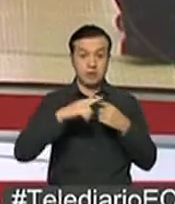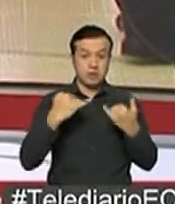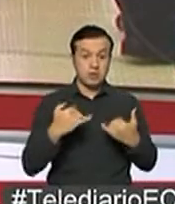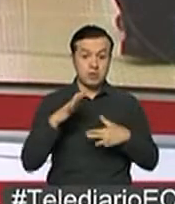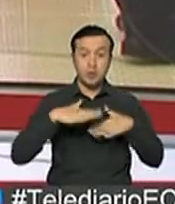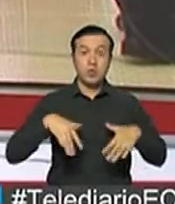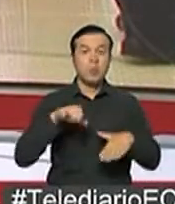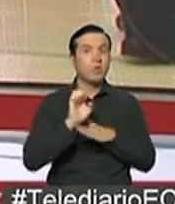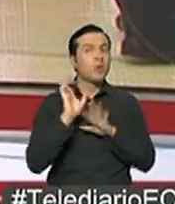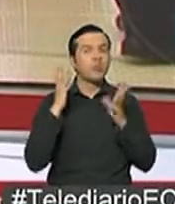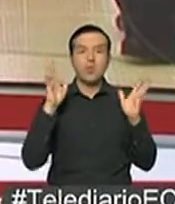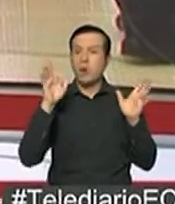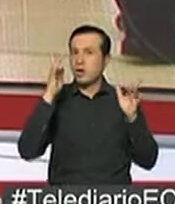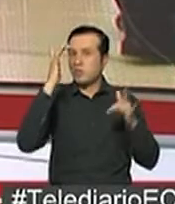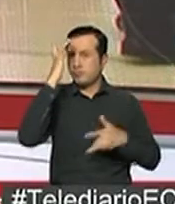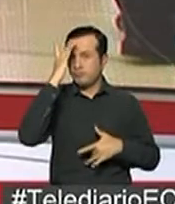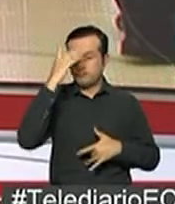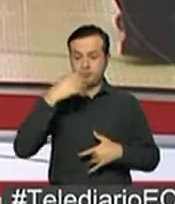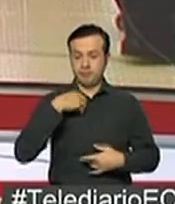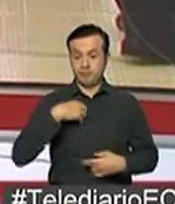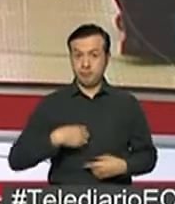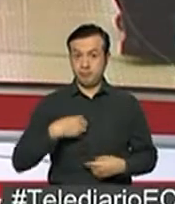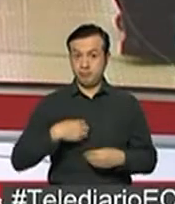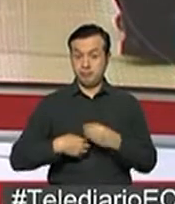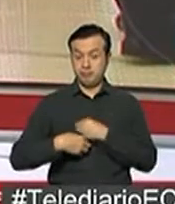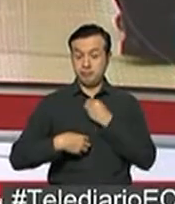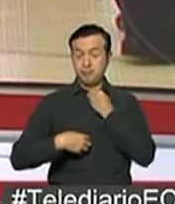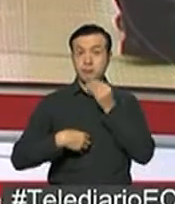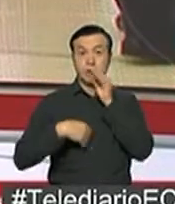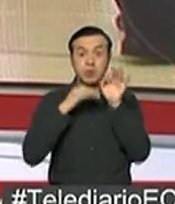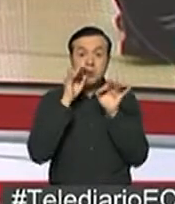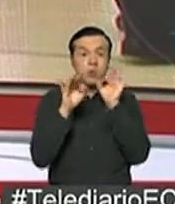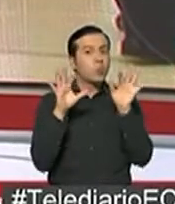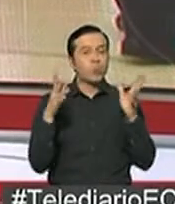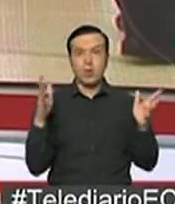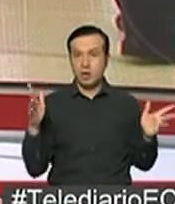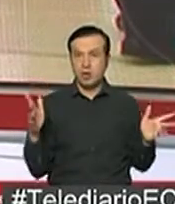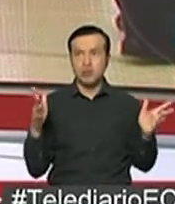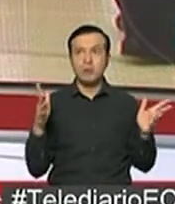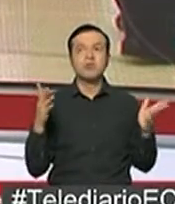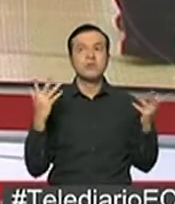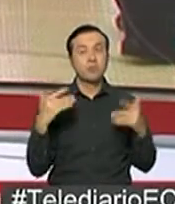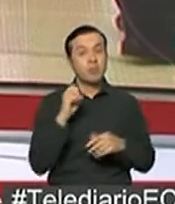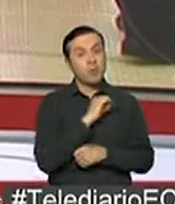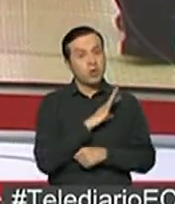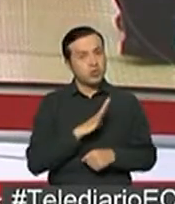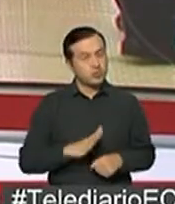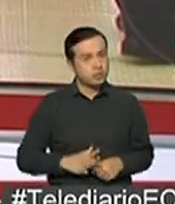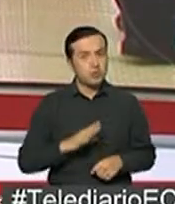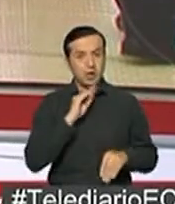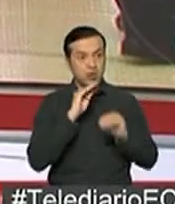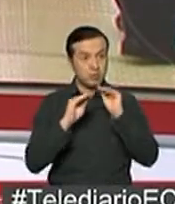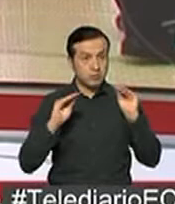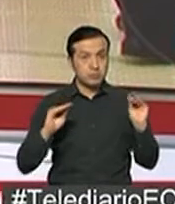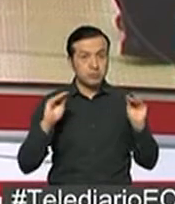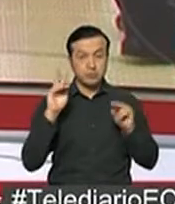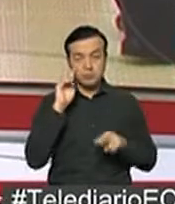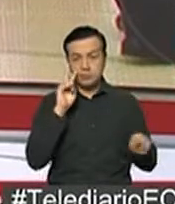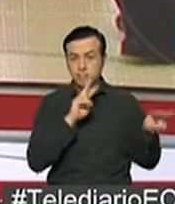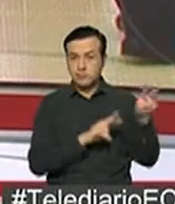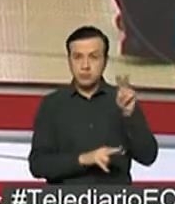ecuador no existen casos de coronavirus autoridades del ministerio de salud aclararon que por precaución al momento se realizan